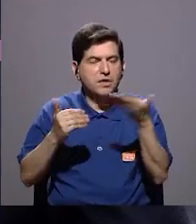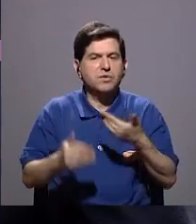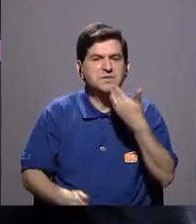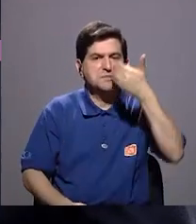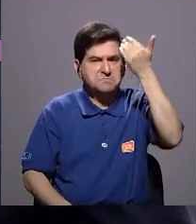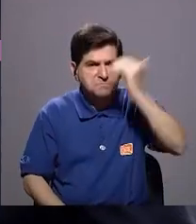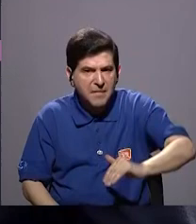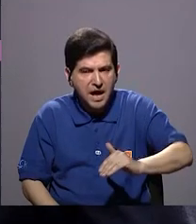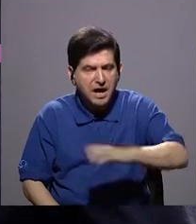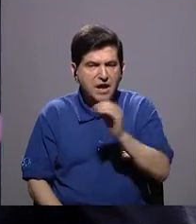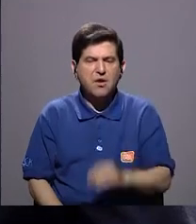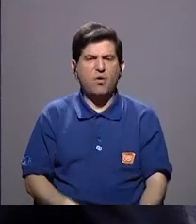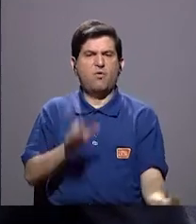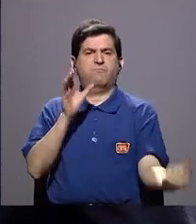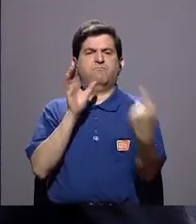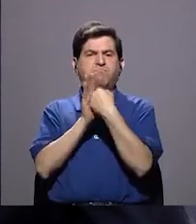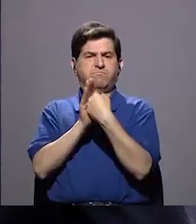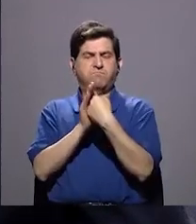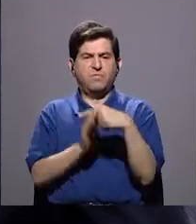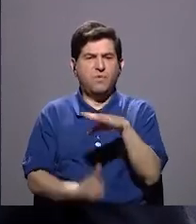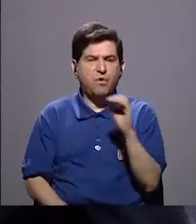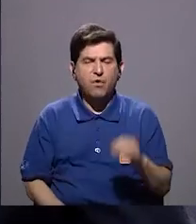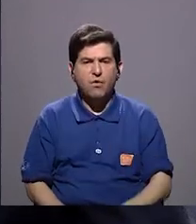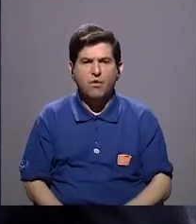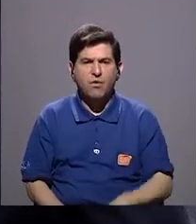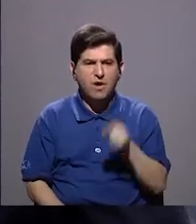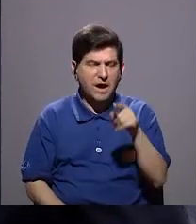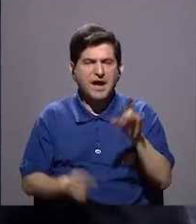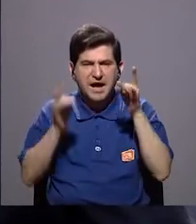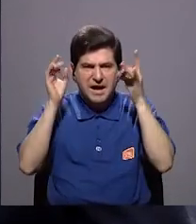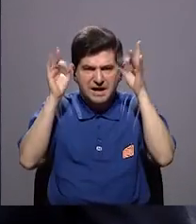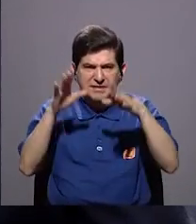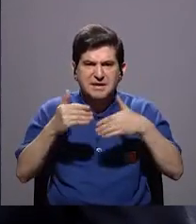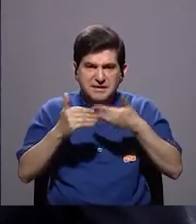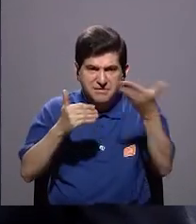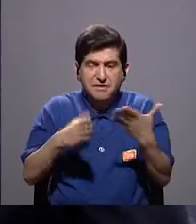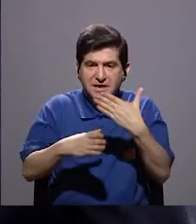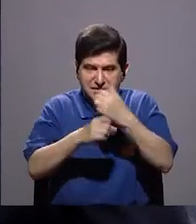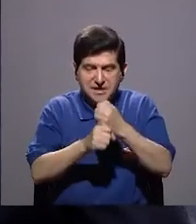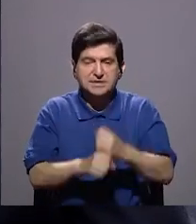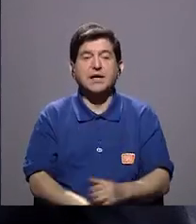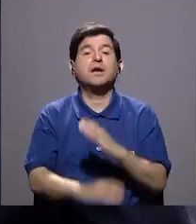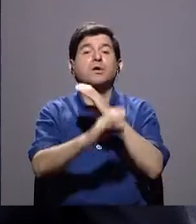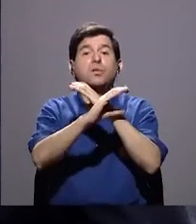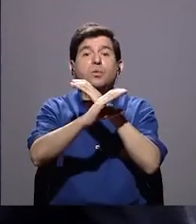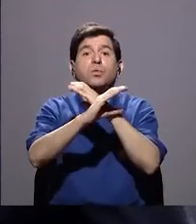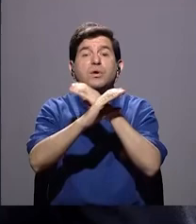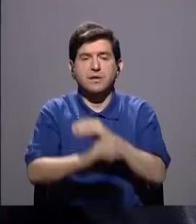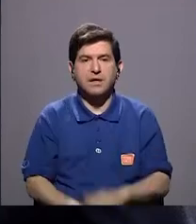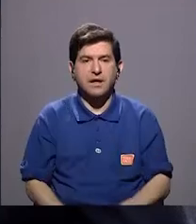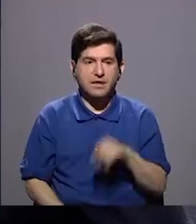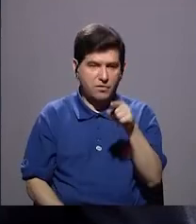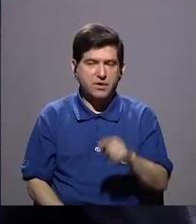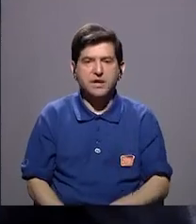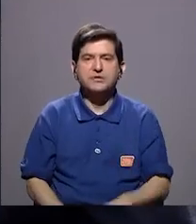cosas malas o que nos ofende o que nos pone a hacer travesuras, ahí sí ya tenemos que tener cuidado porque esto ya es un dato de patología.